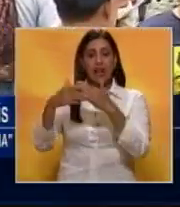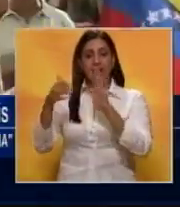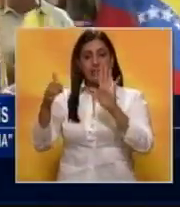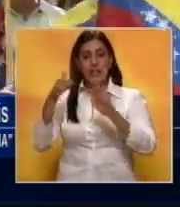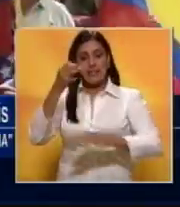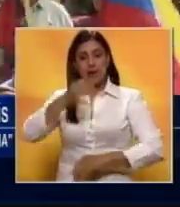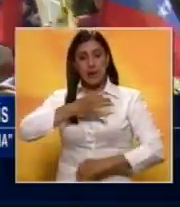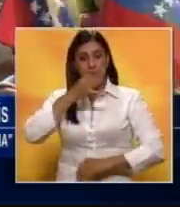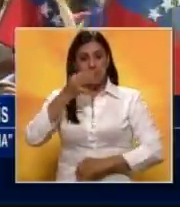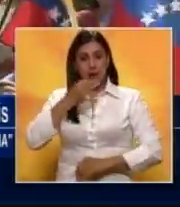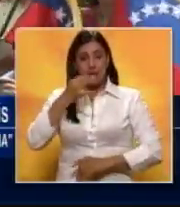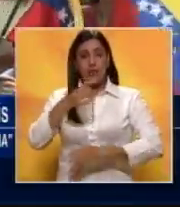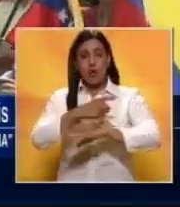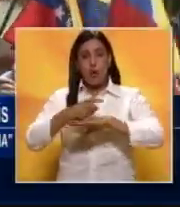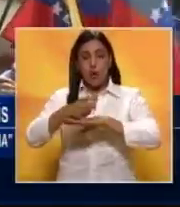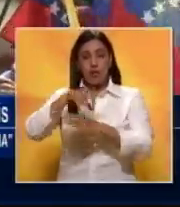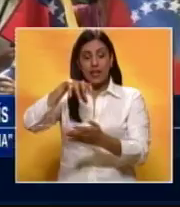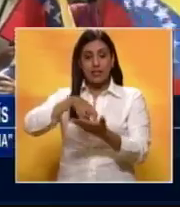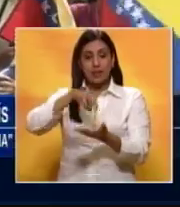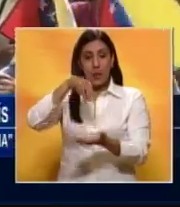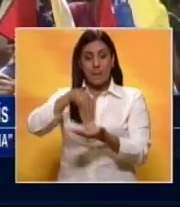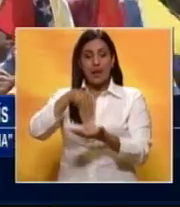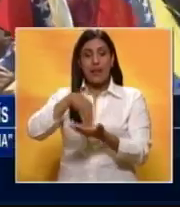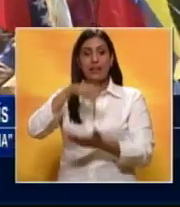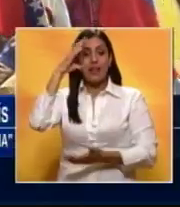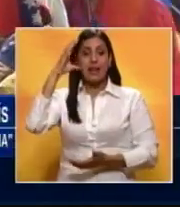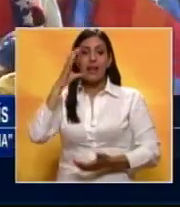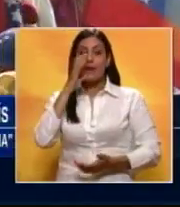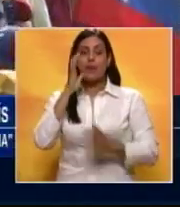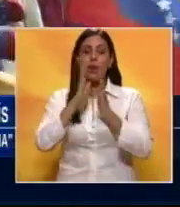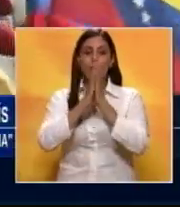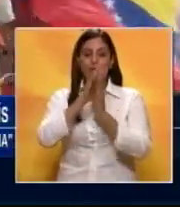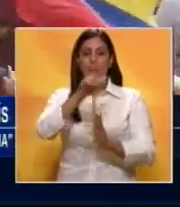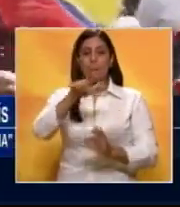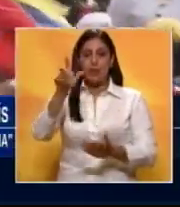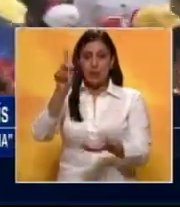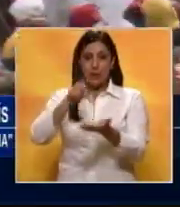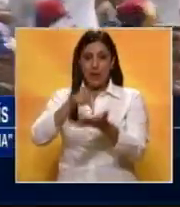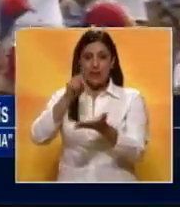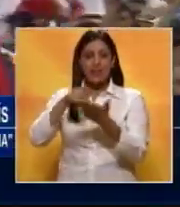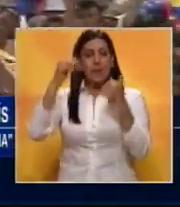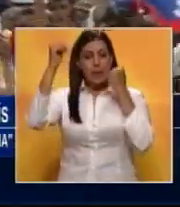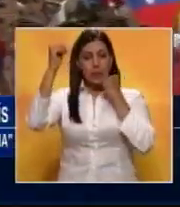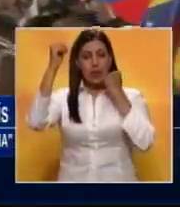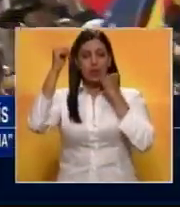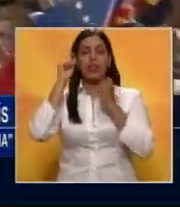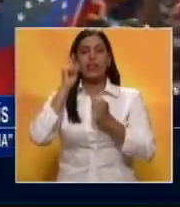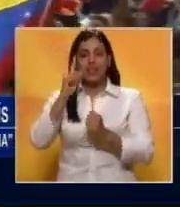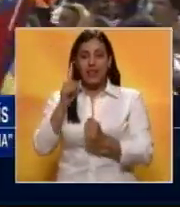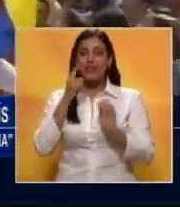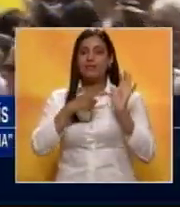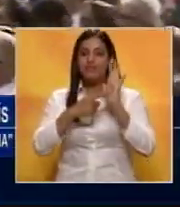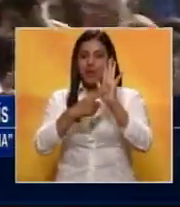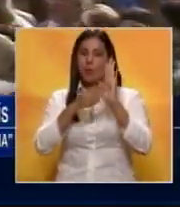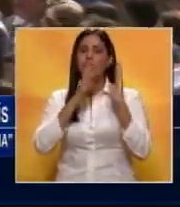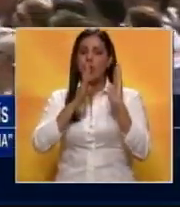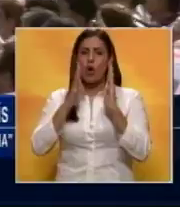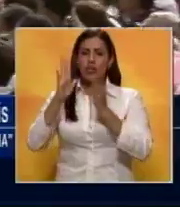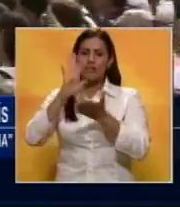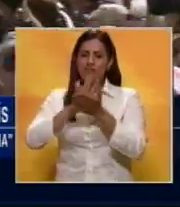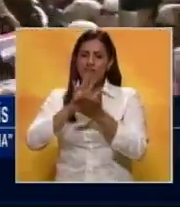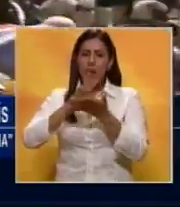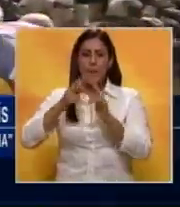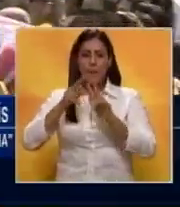las 6 de la tarde. El gobernador del estado Miranda, Enrique Capriles, pidió a los que participen en esta manifestación que demuestren ser organizados